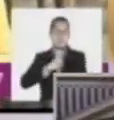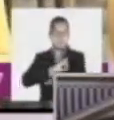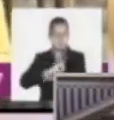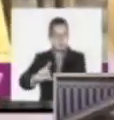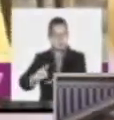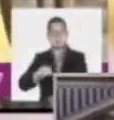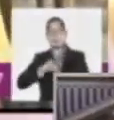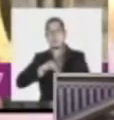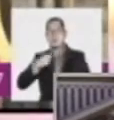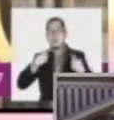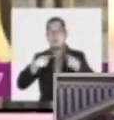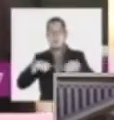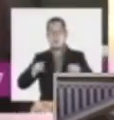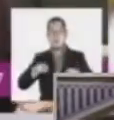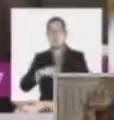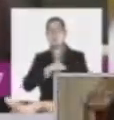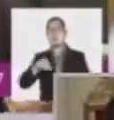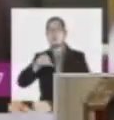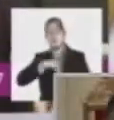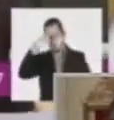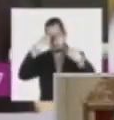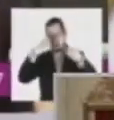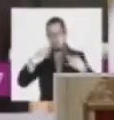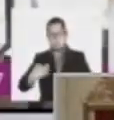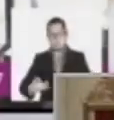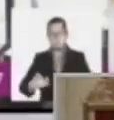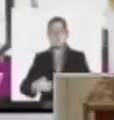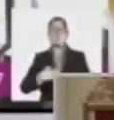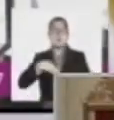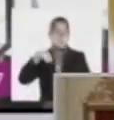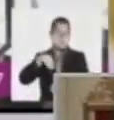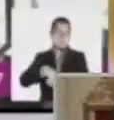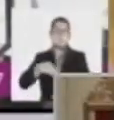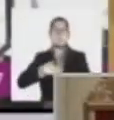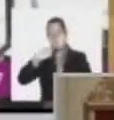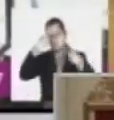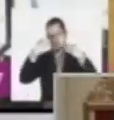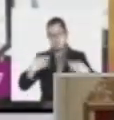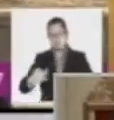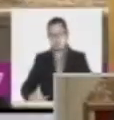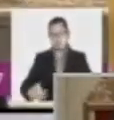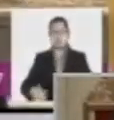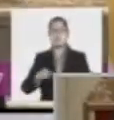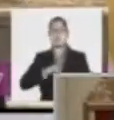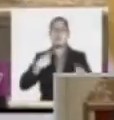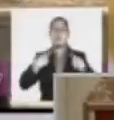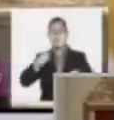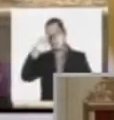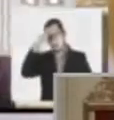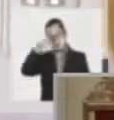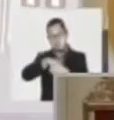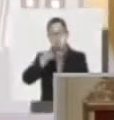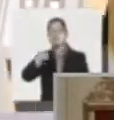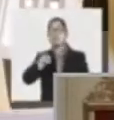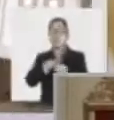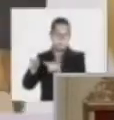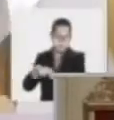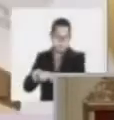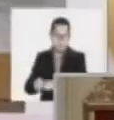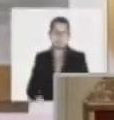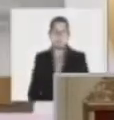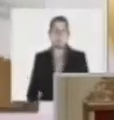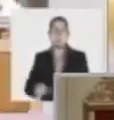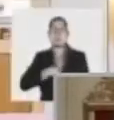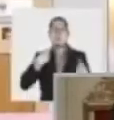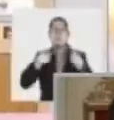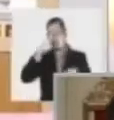mal. Centenariamente nuestra justicia, nuestra administración de justicia está mal. Pero en estos 10 años se han agravado